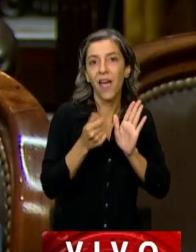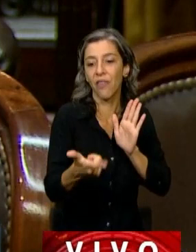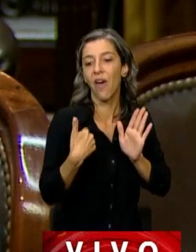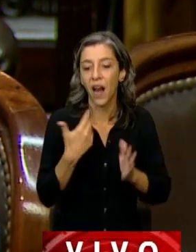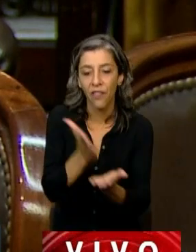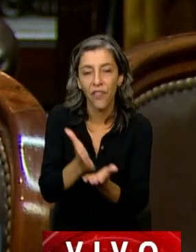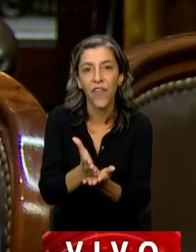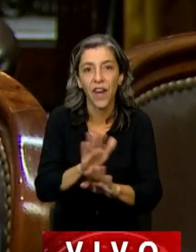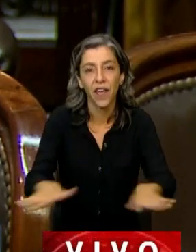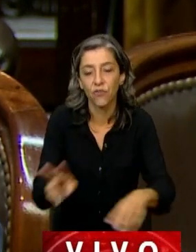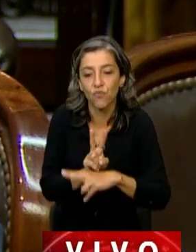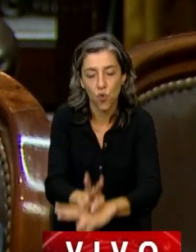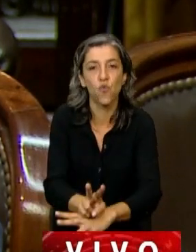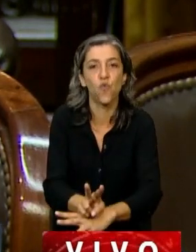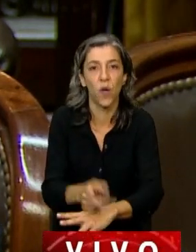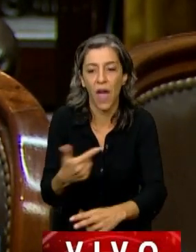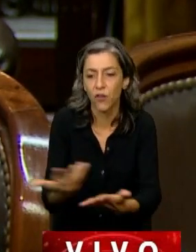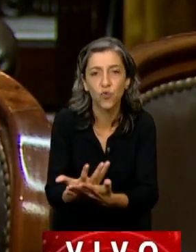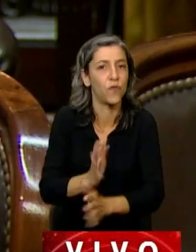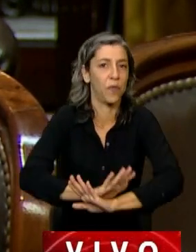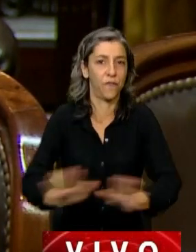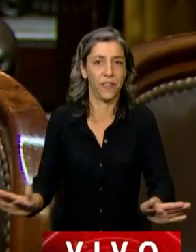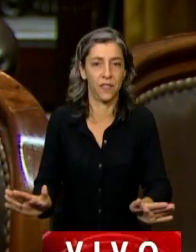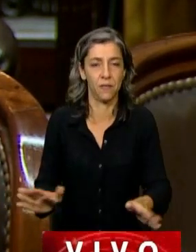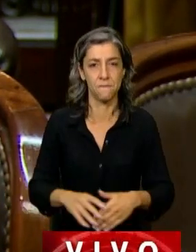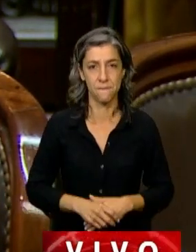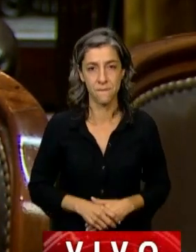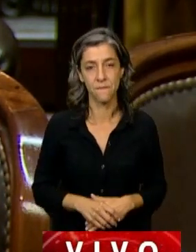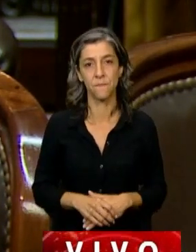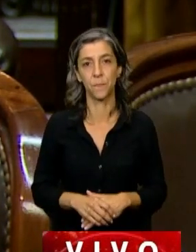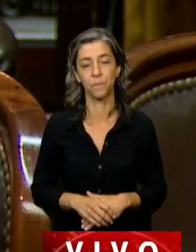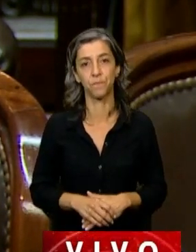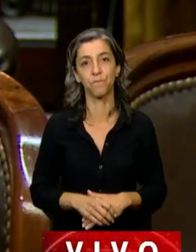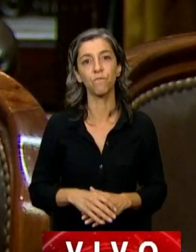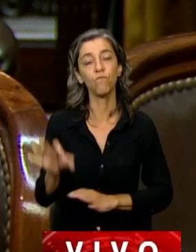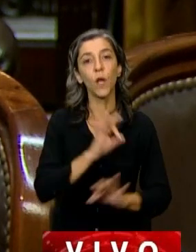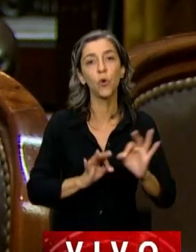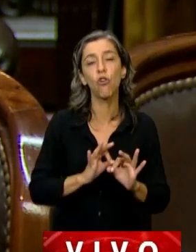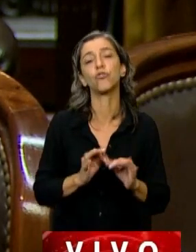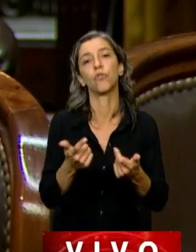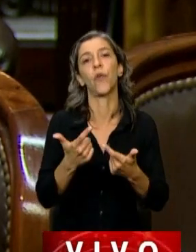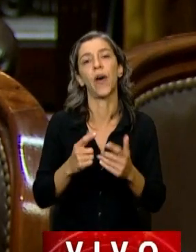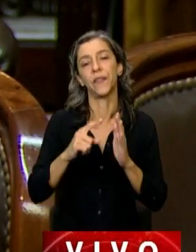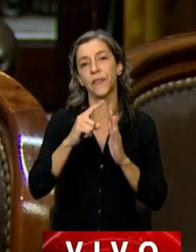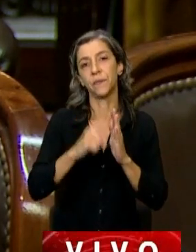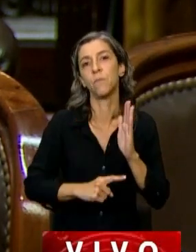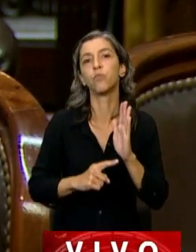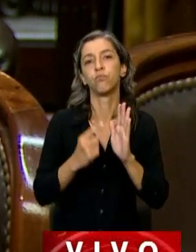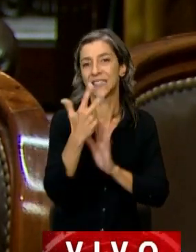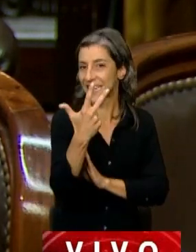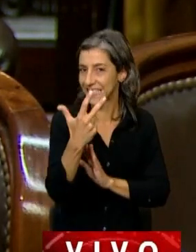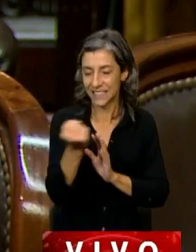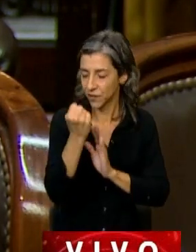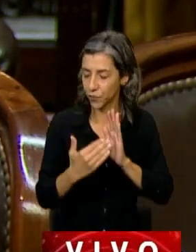sus derechos no sean vulnerados. Este proyecto plantea tres herramientas principales para que